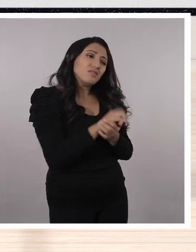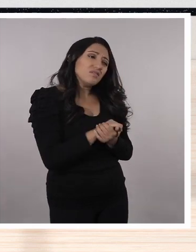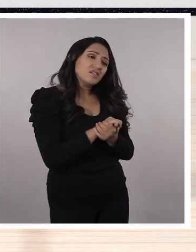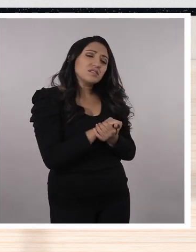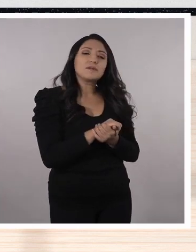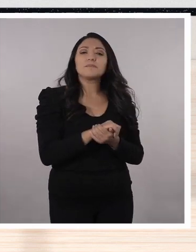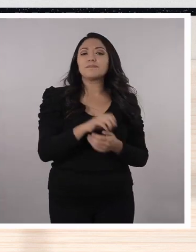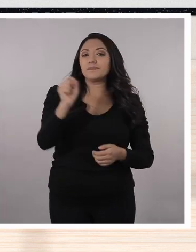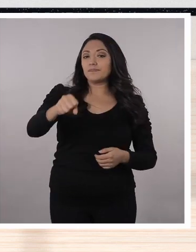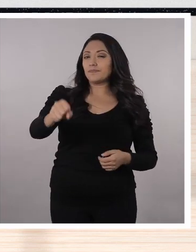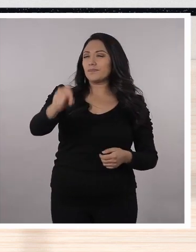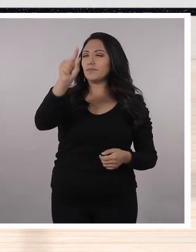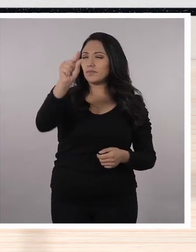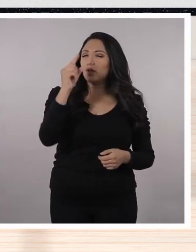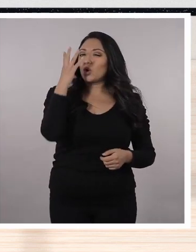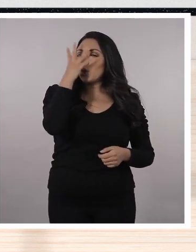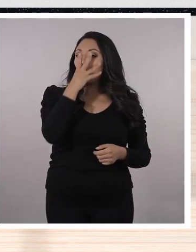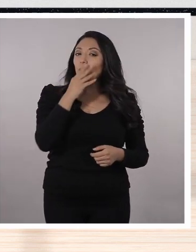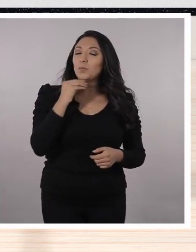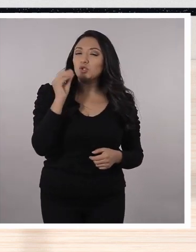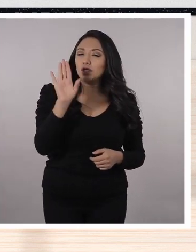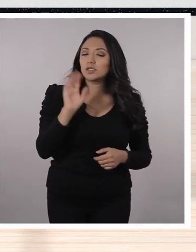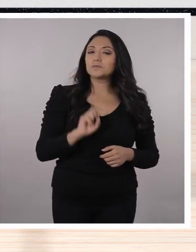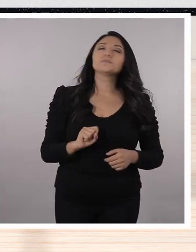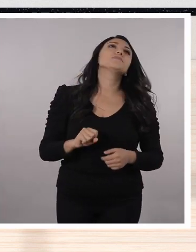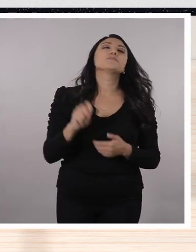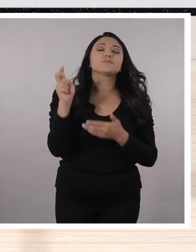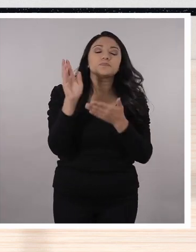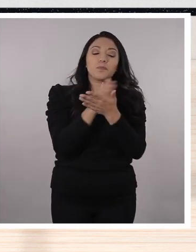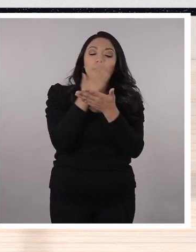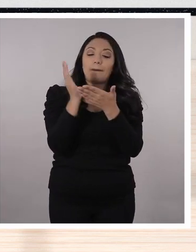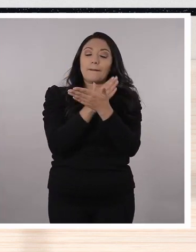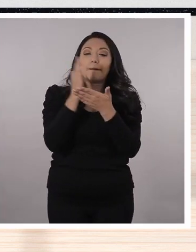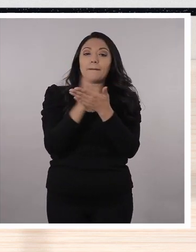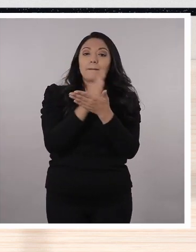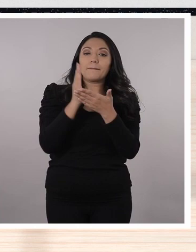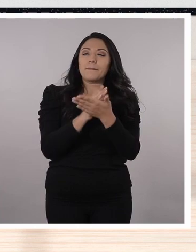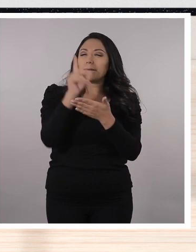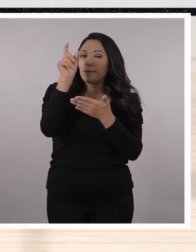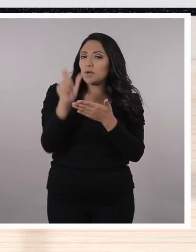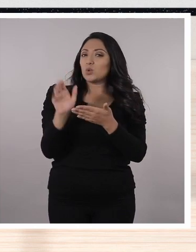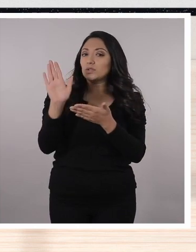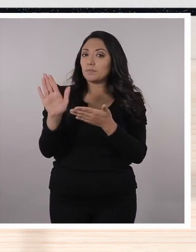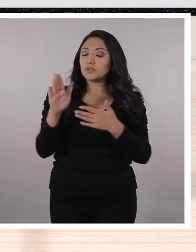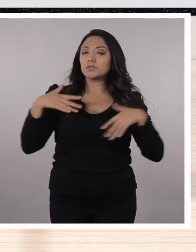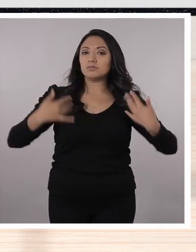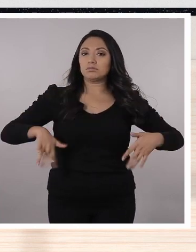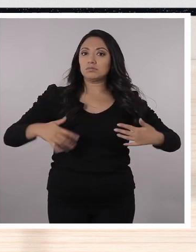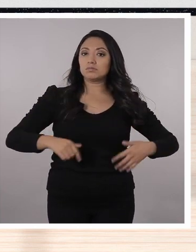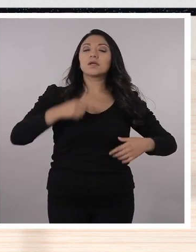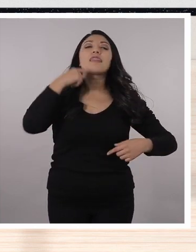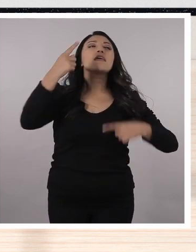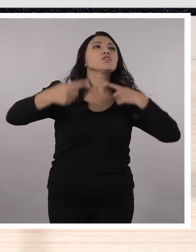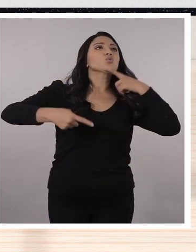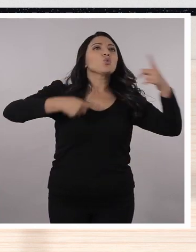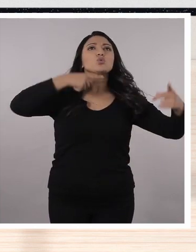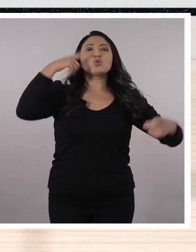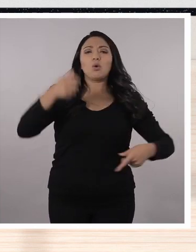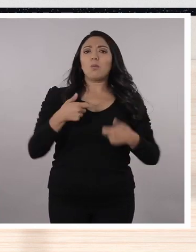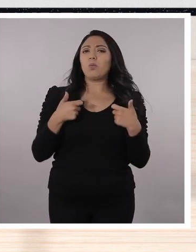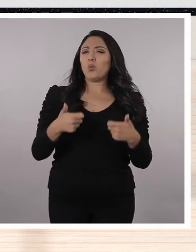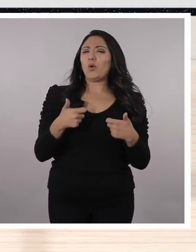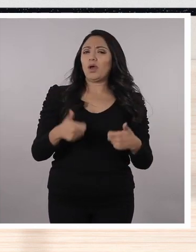¿no? ¿Sabes que hay una experiencia muy bonita que estaba justo ahora revisando en las biografías de alguien que se destacó por ser un gran